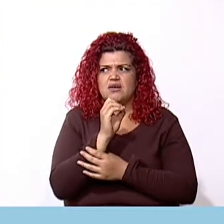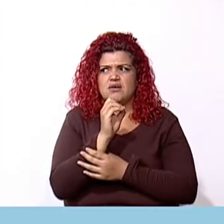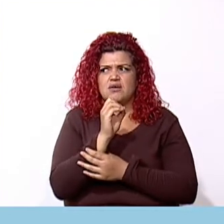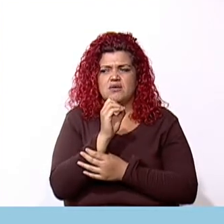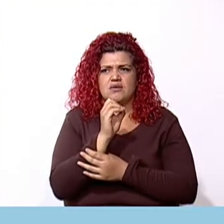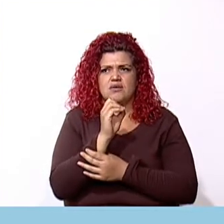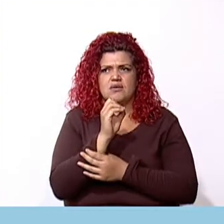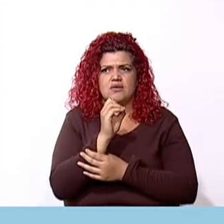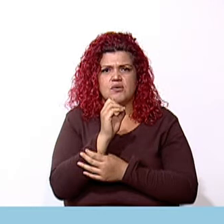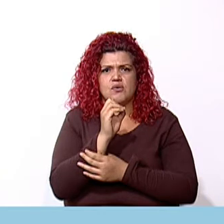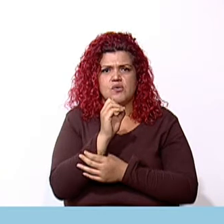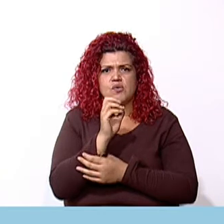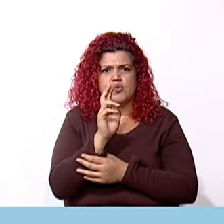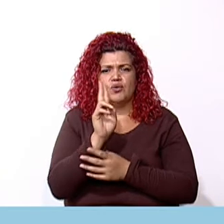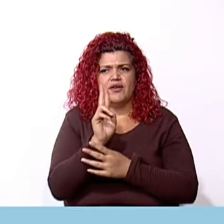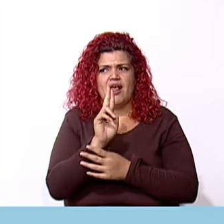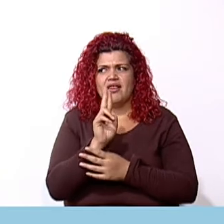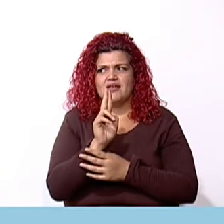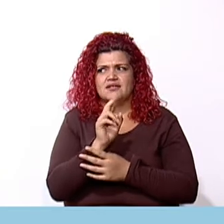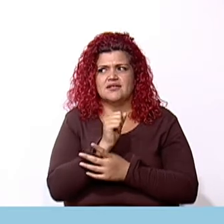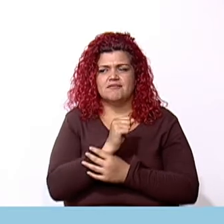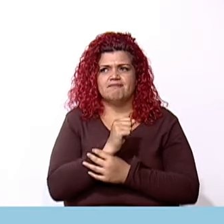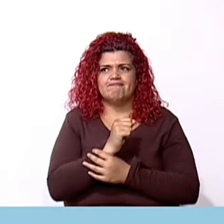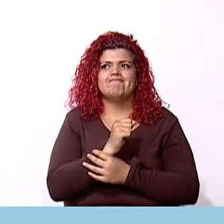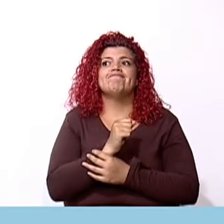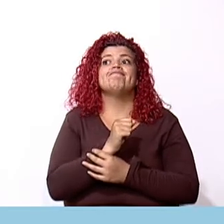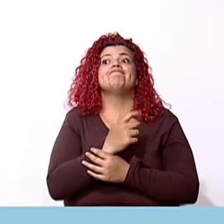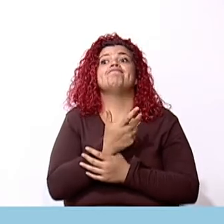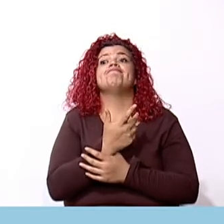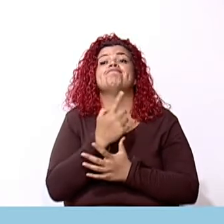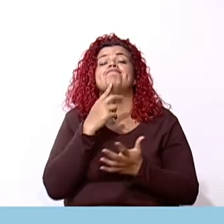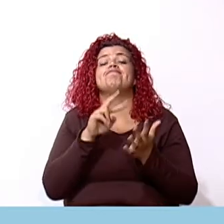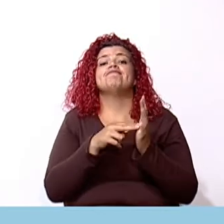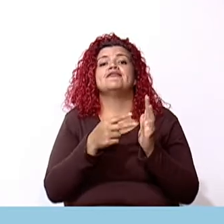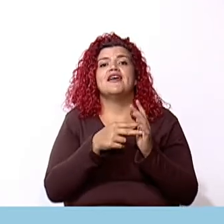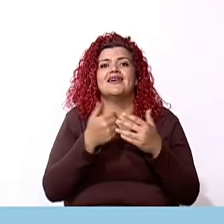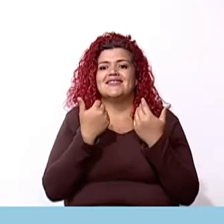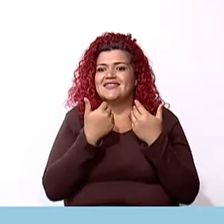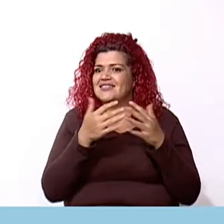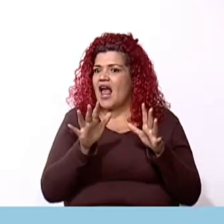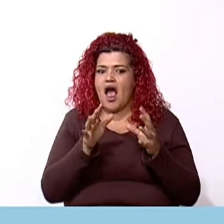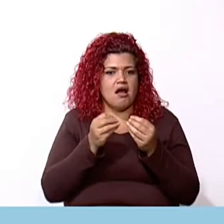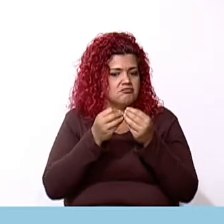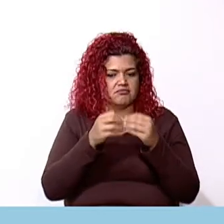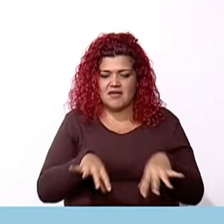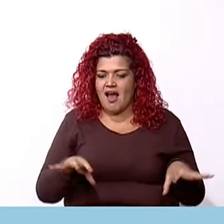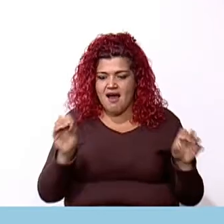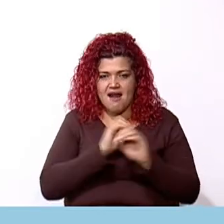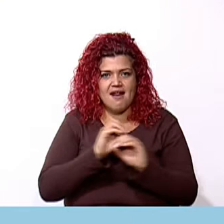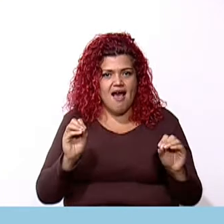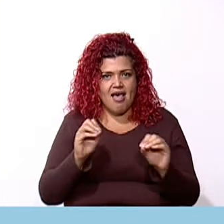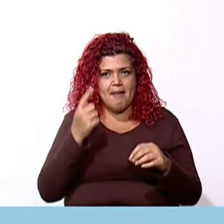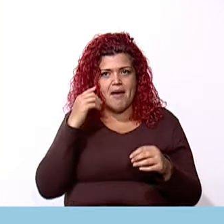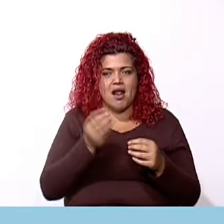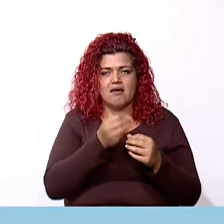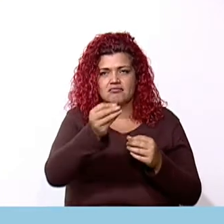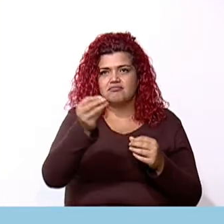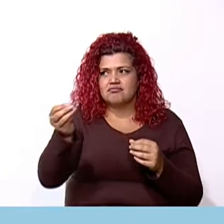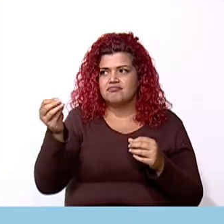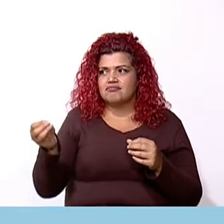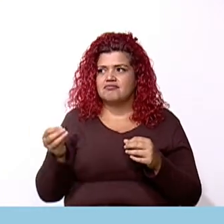0 unidades. Es decir, que ya no me sobran unidades para